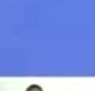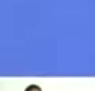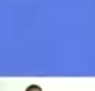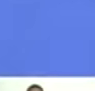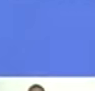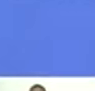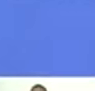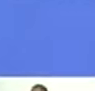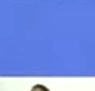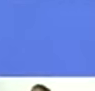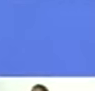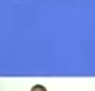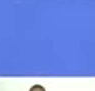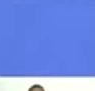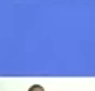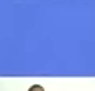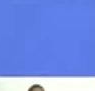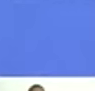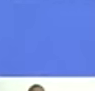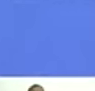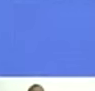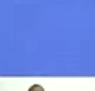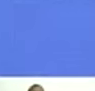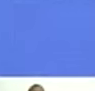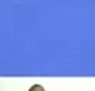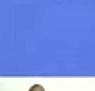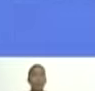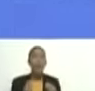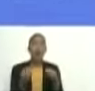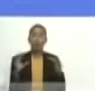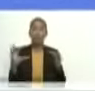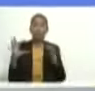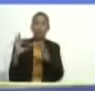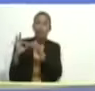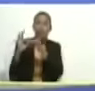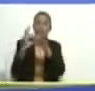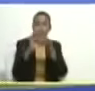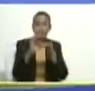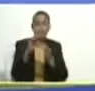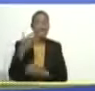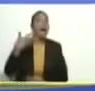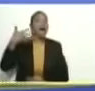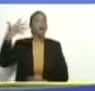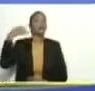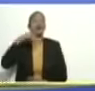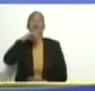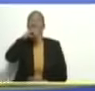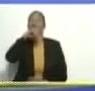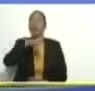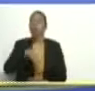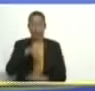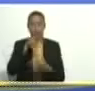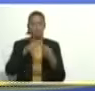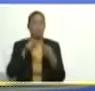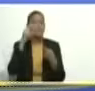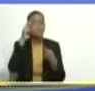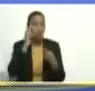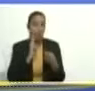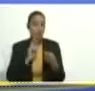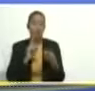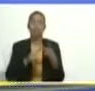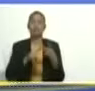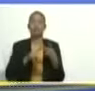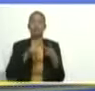siempre, porque va interconectado. Hacia atrás con las raíces históricas, Bolívar,